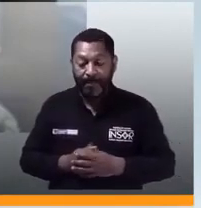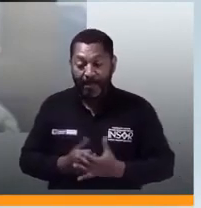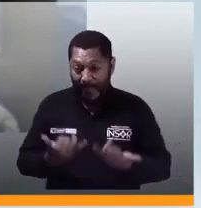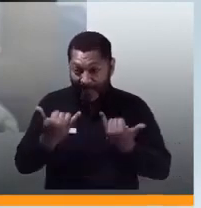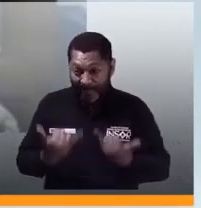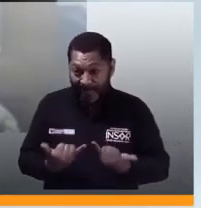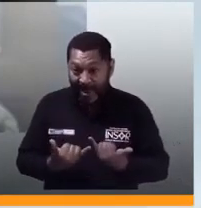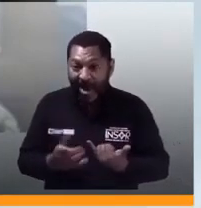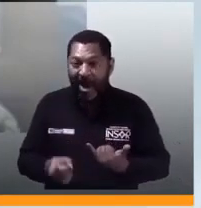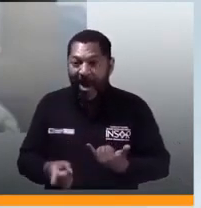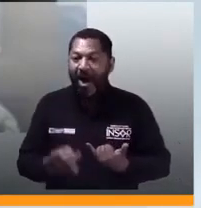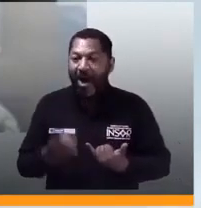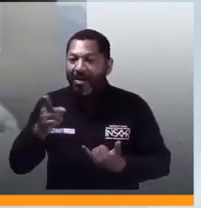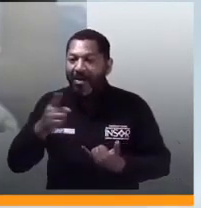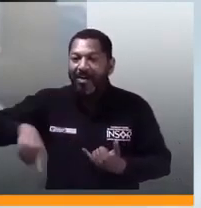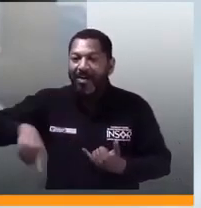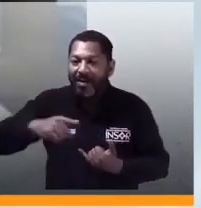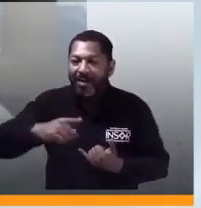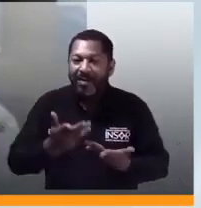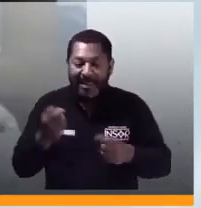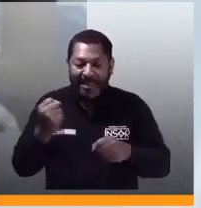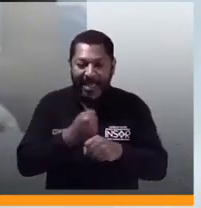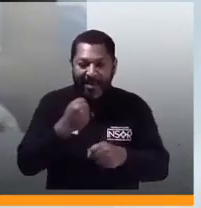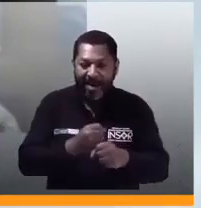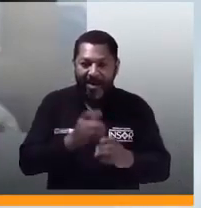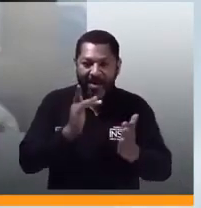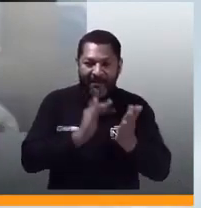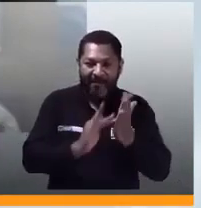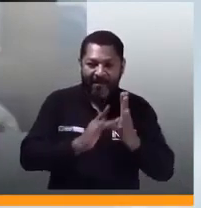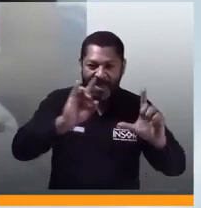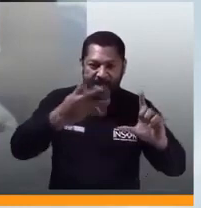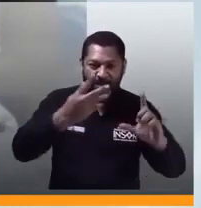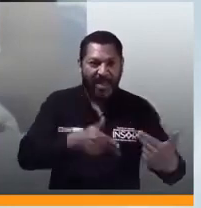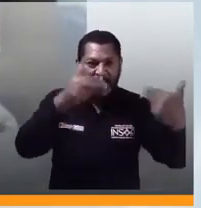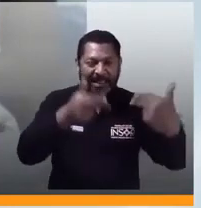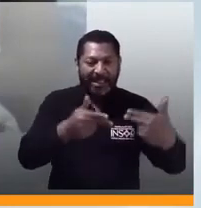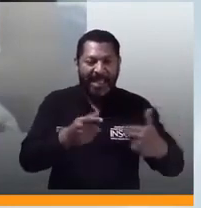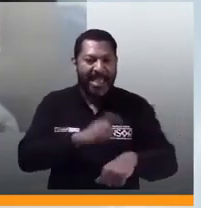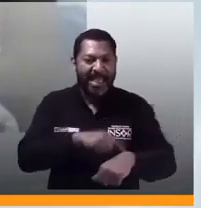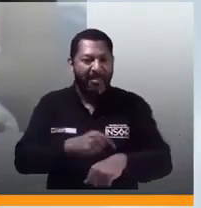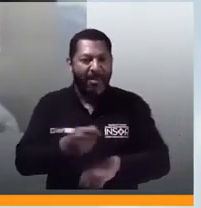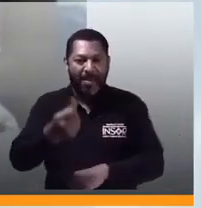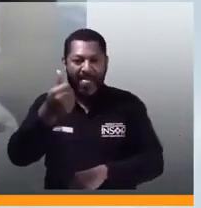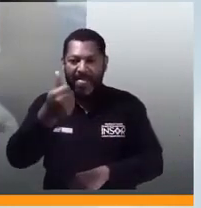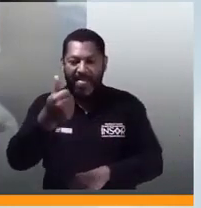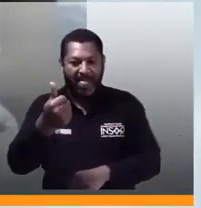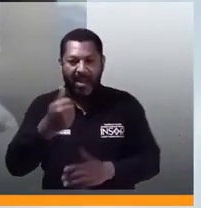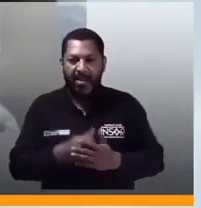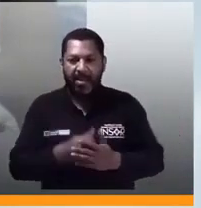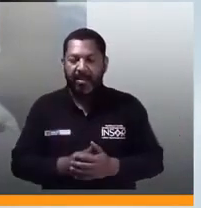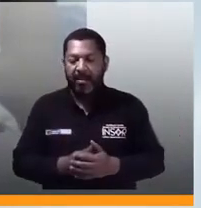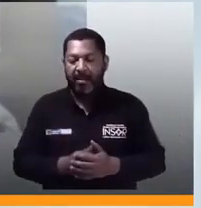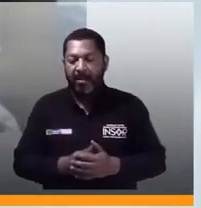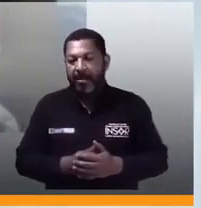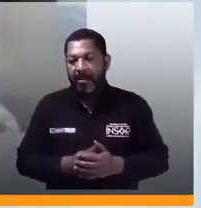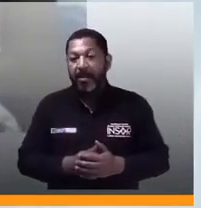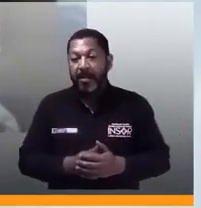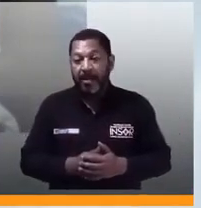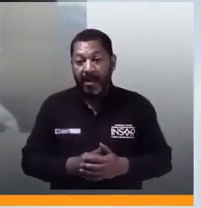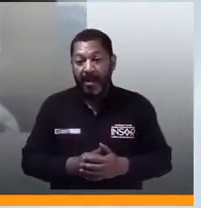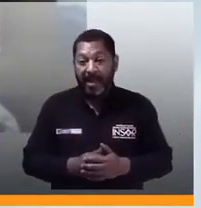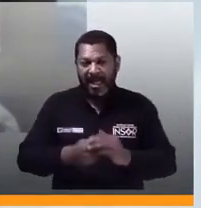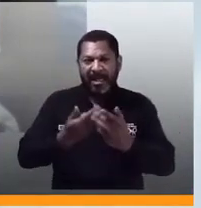la mediación tecnológica realmente se hace corto. Muchas veces el tiempo, a pesar del volumen